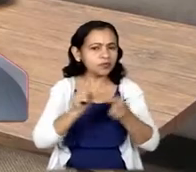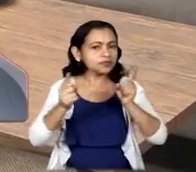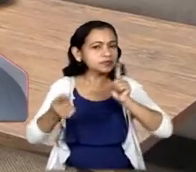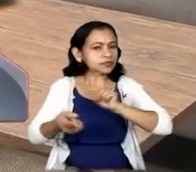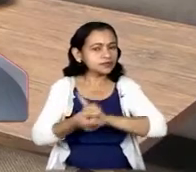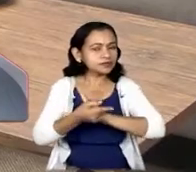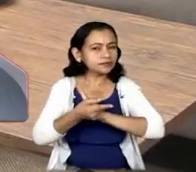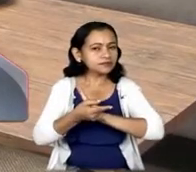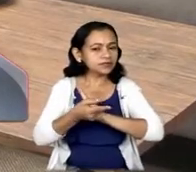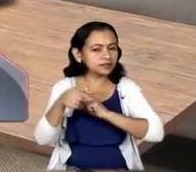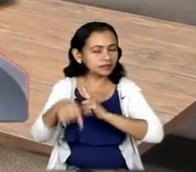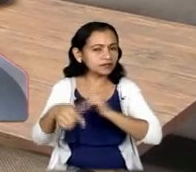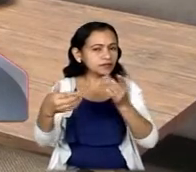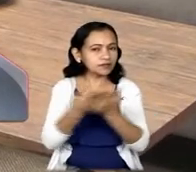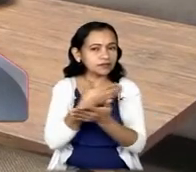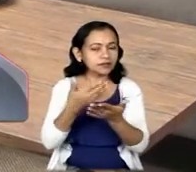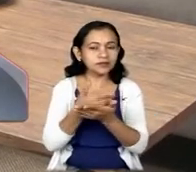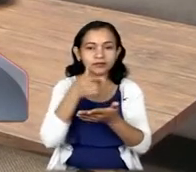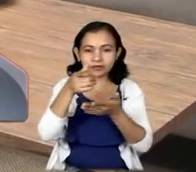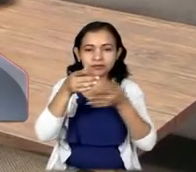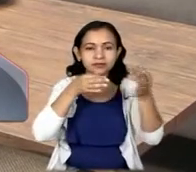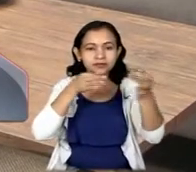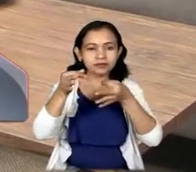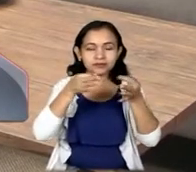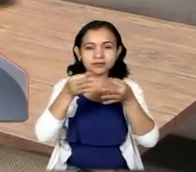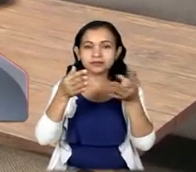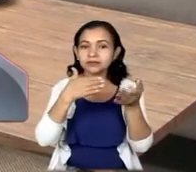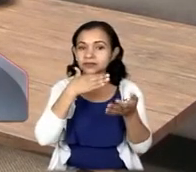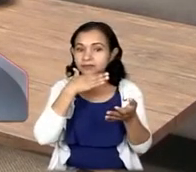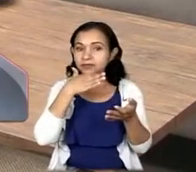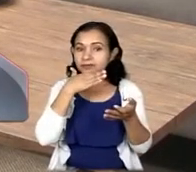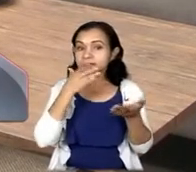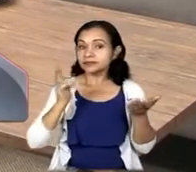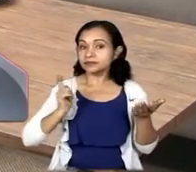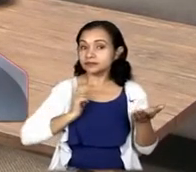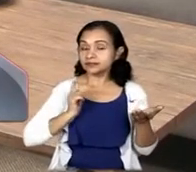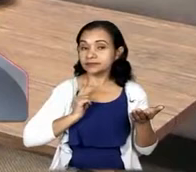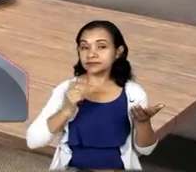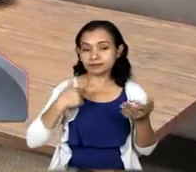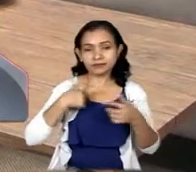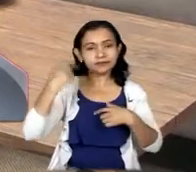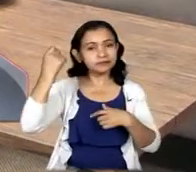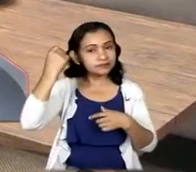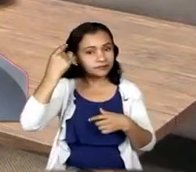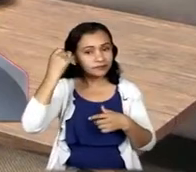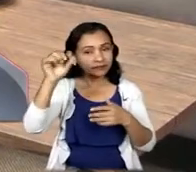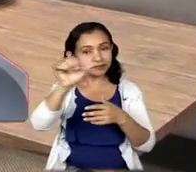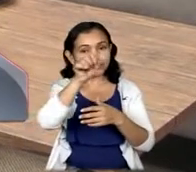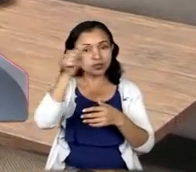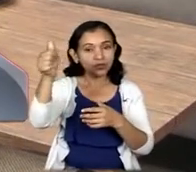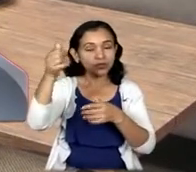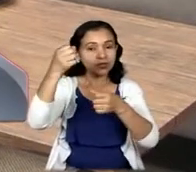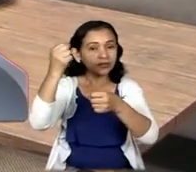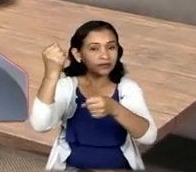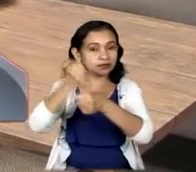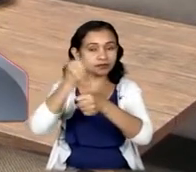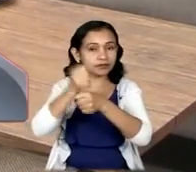y bueno, usted está planteando ahora mismo las complejidades que conlleva, pero también entiendo que llevan otras aristas de trabajo